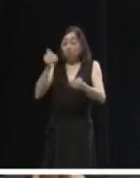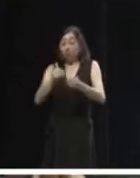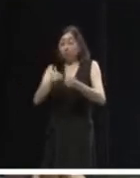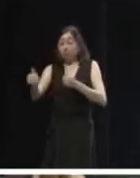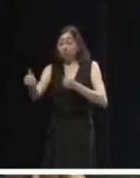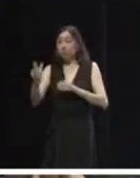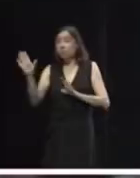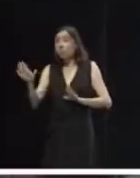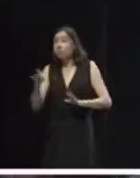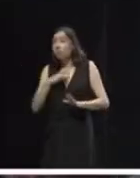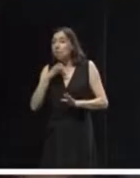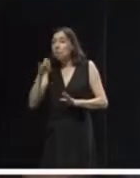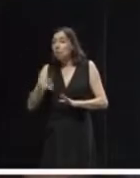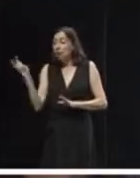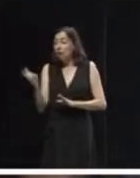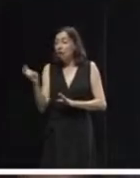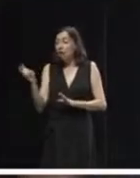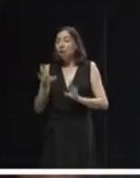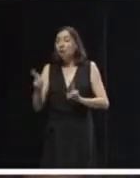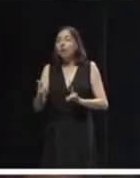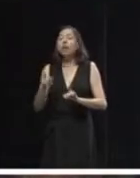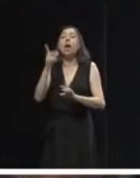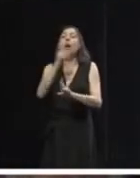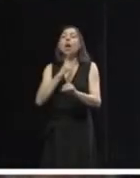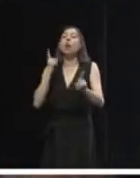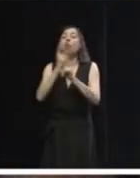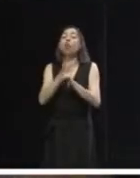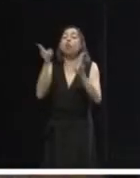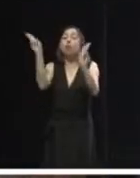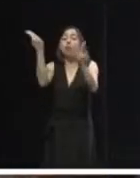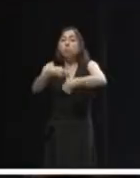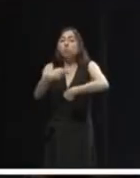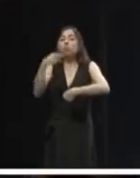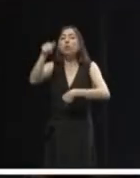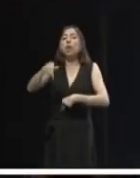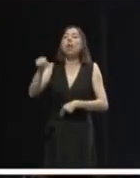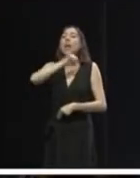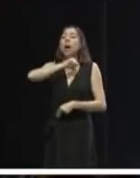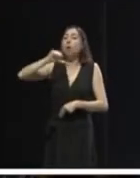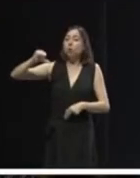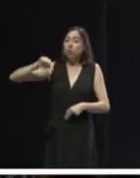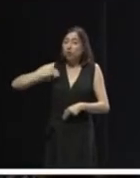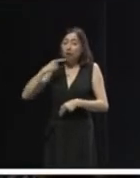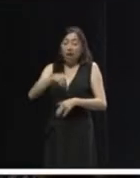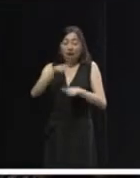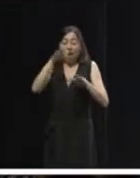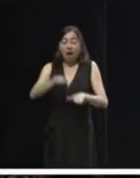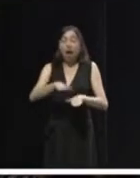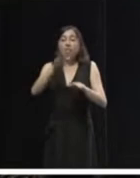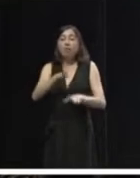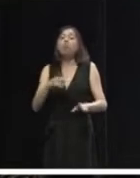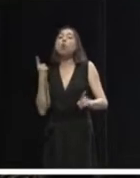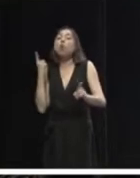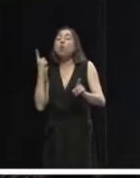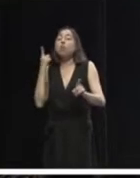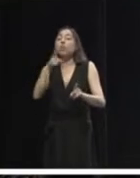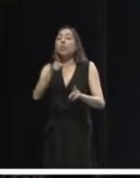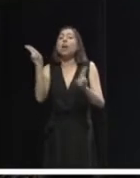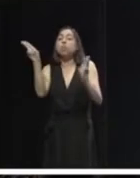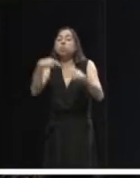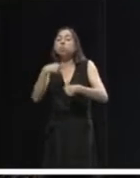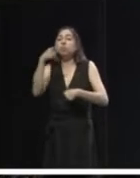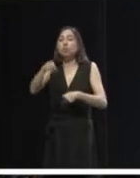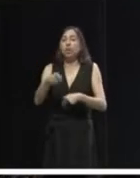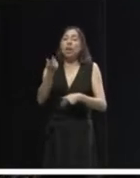los que vienen están pidiendo la supresión de las autonomías. Los que vienen están en contra de la Constitución española. Los que